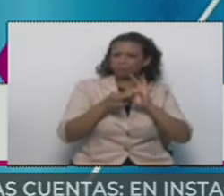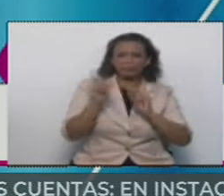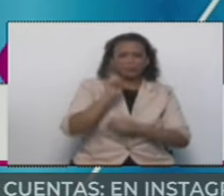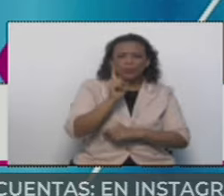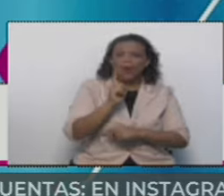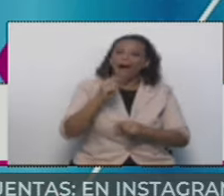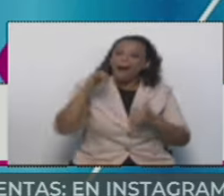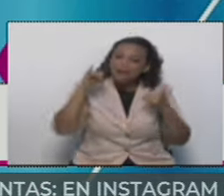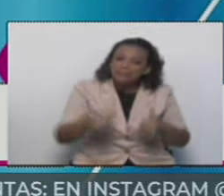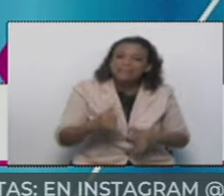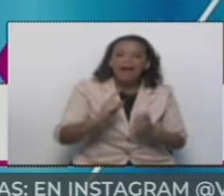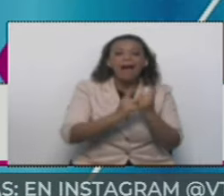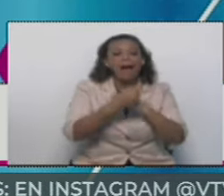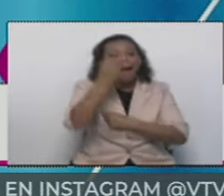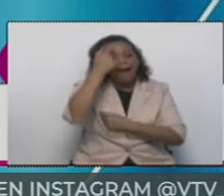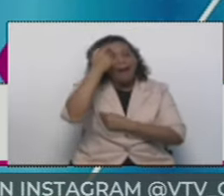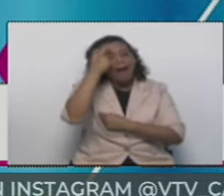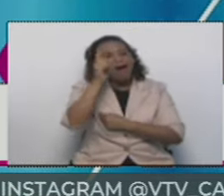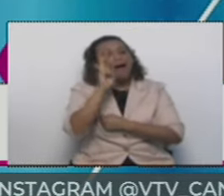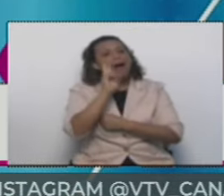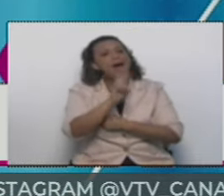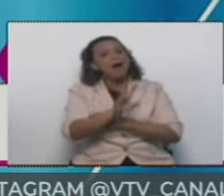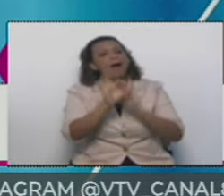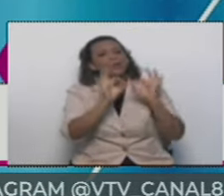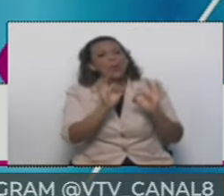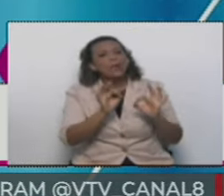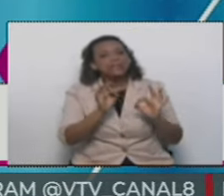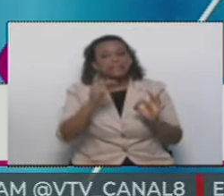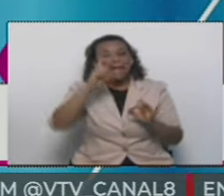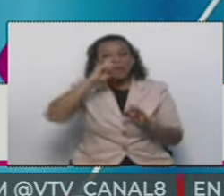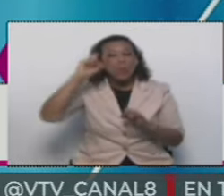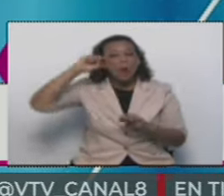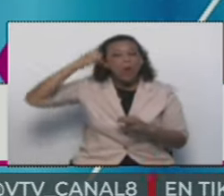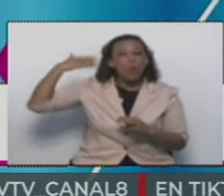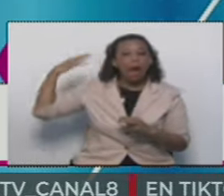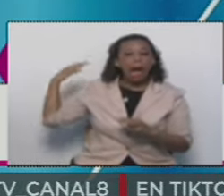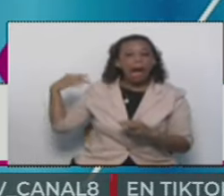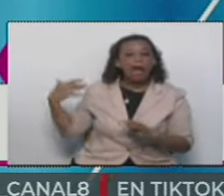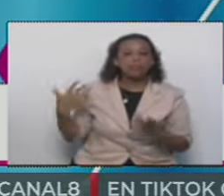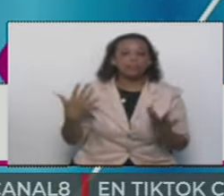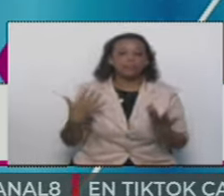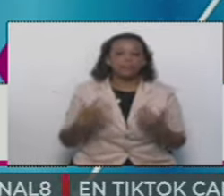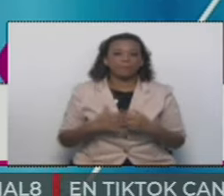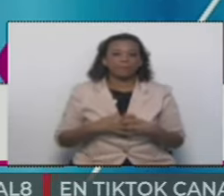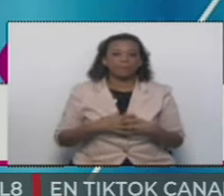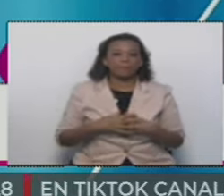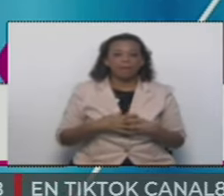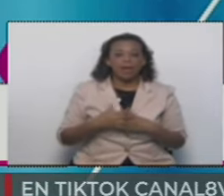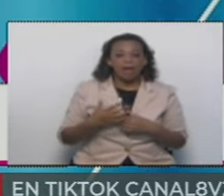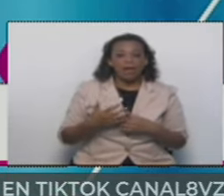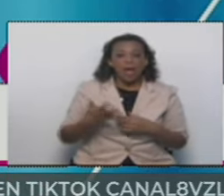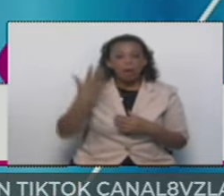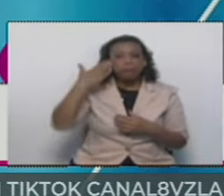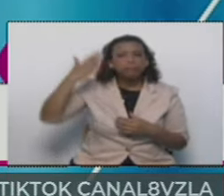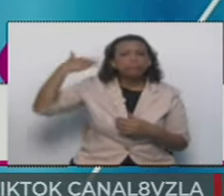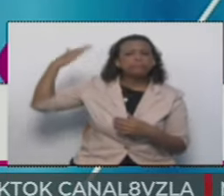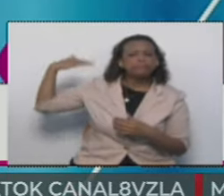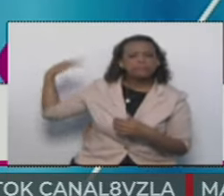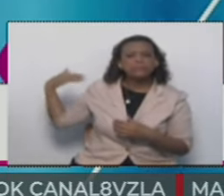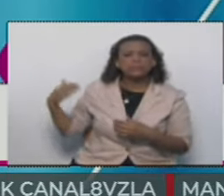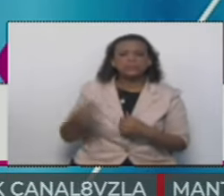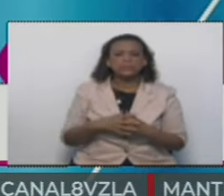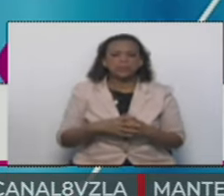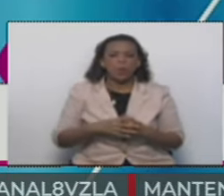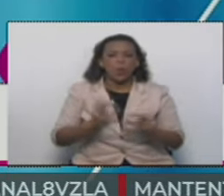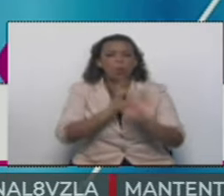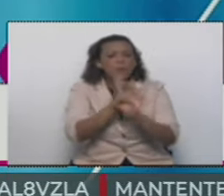aquí que, yendo hasta atrás, nos vamos a nuestras tres raíces de formación, que son